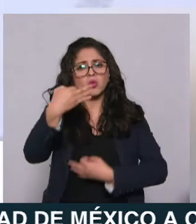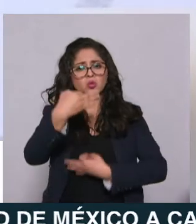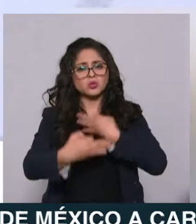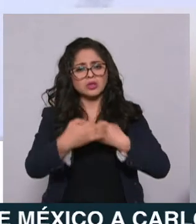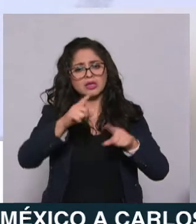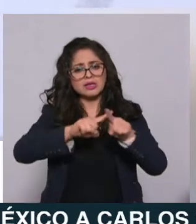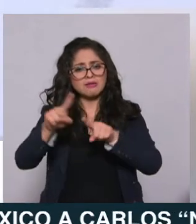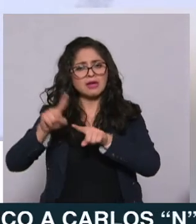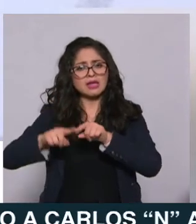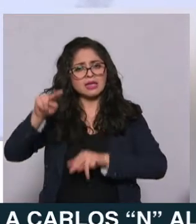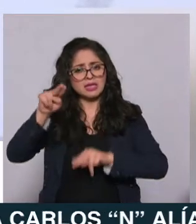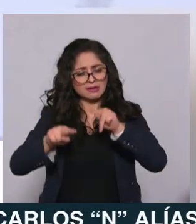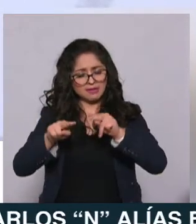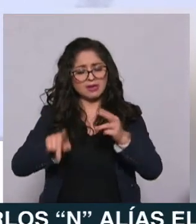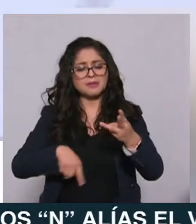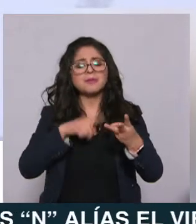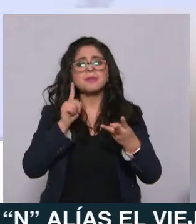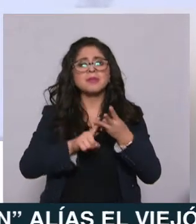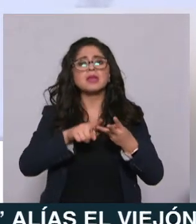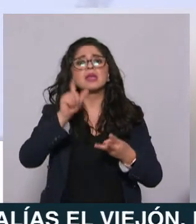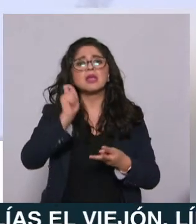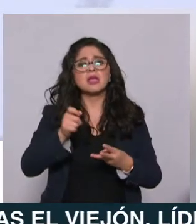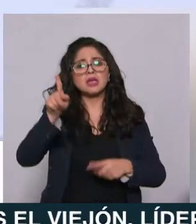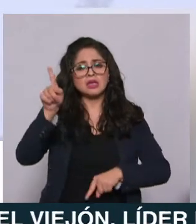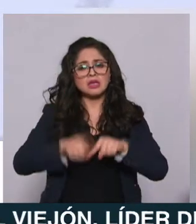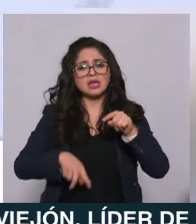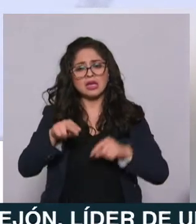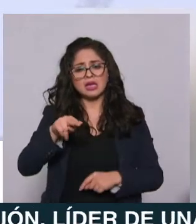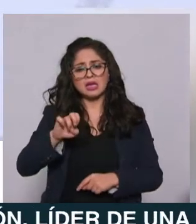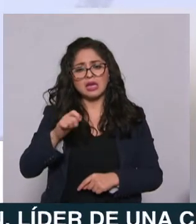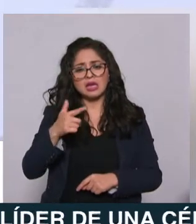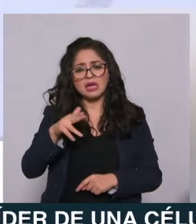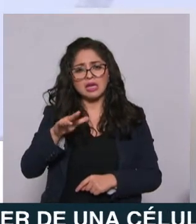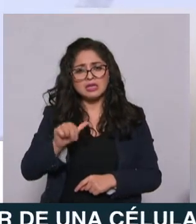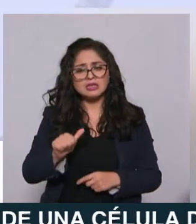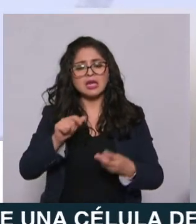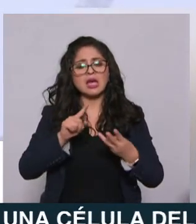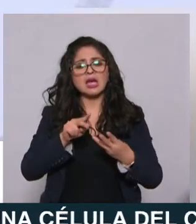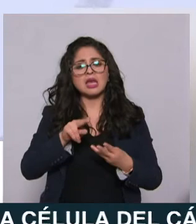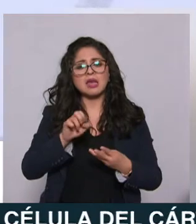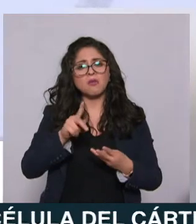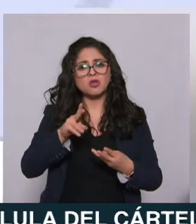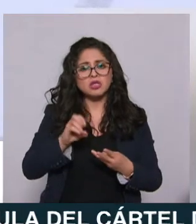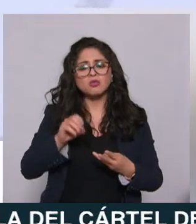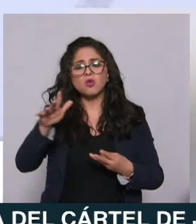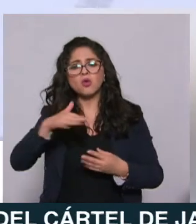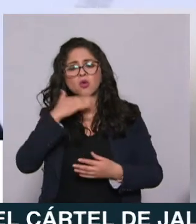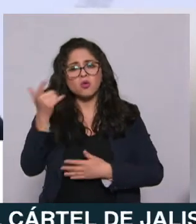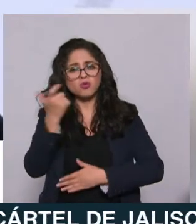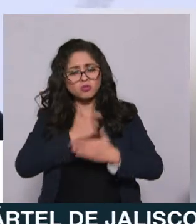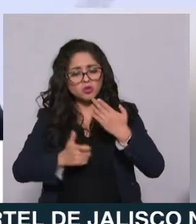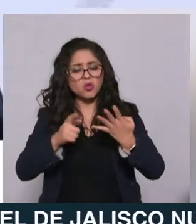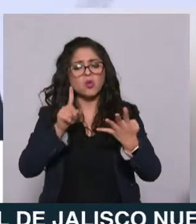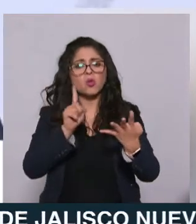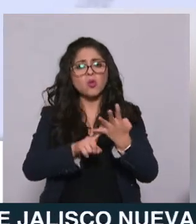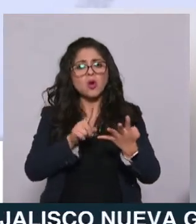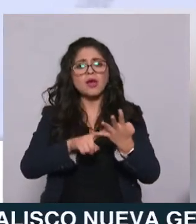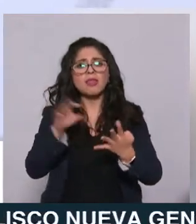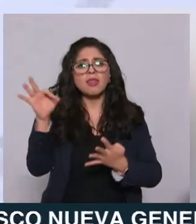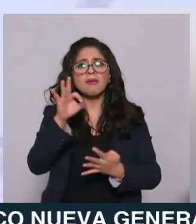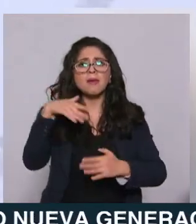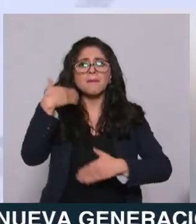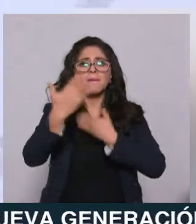los niveles. 3. Erradicar la negligencia, el nepotismo y la corrupción. 4. Mirar al